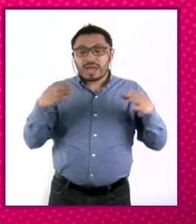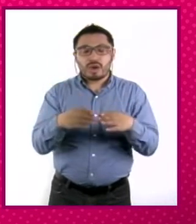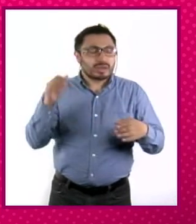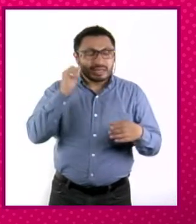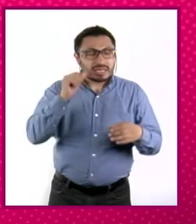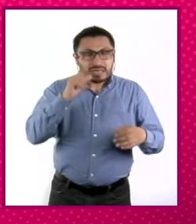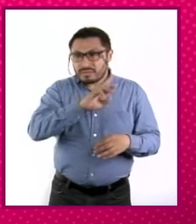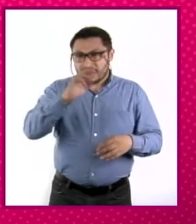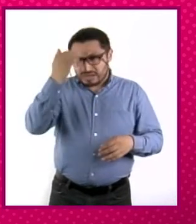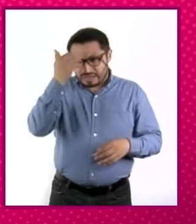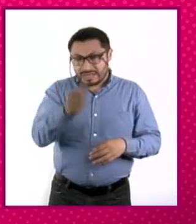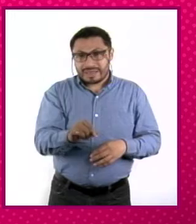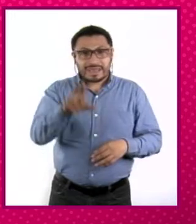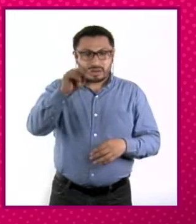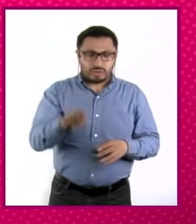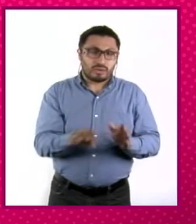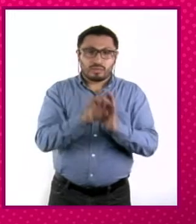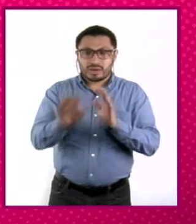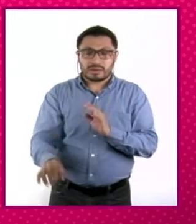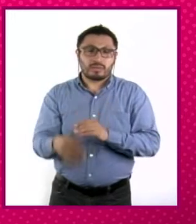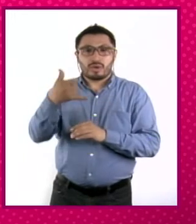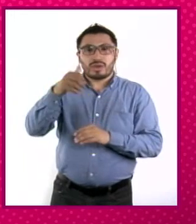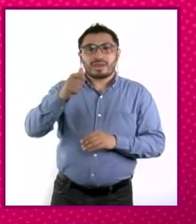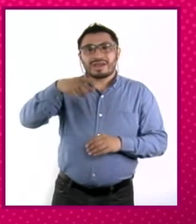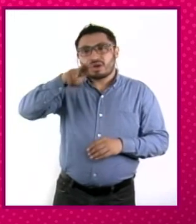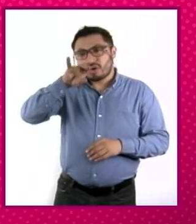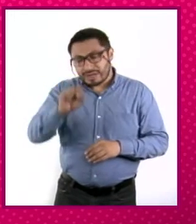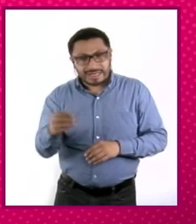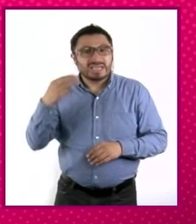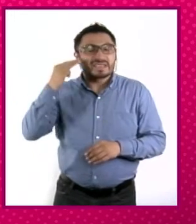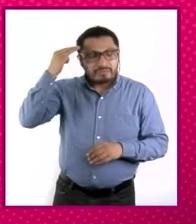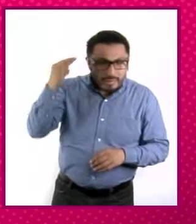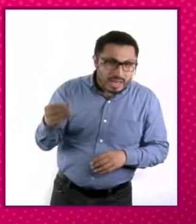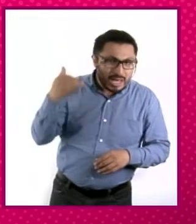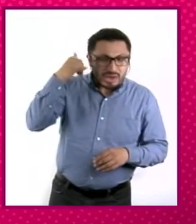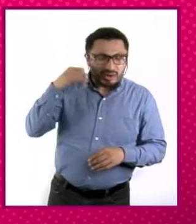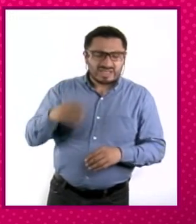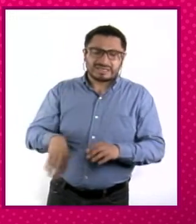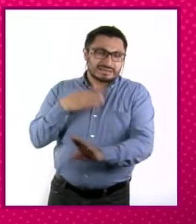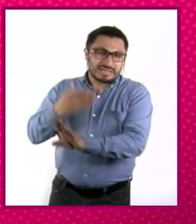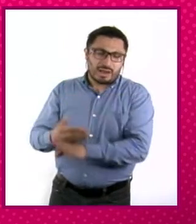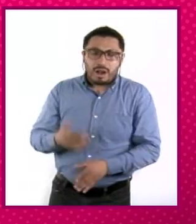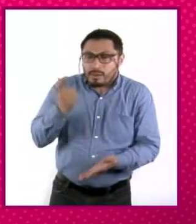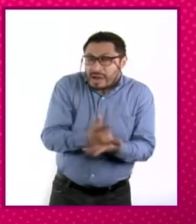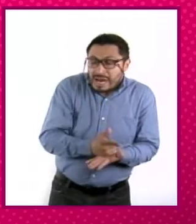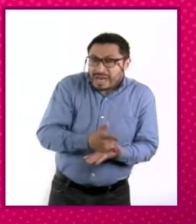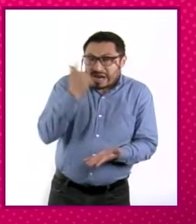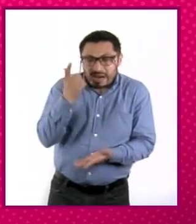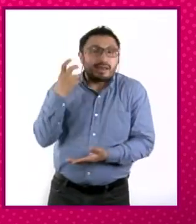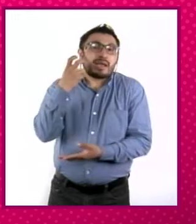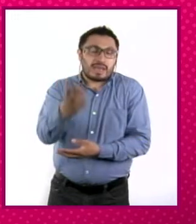llamaba una rebelión del manifiesto a todos los pobres y oprimidos